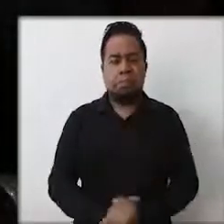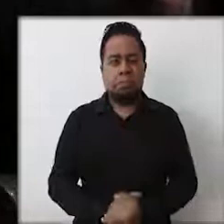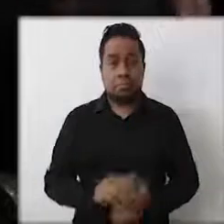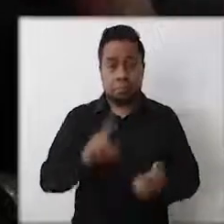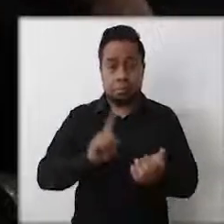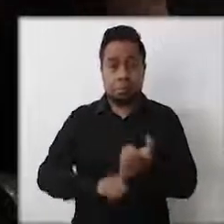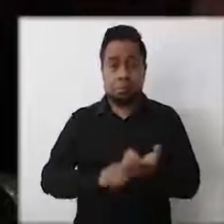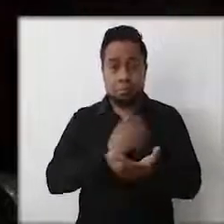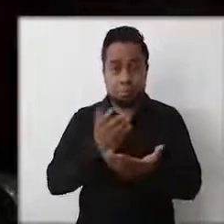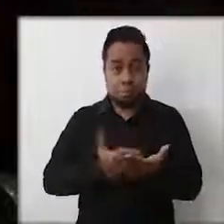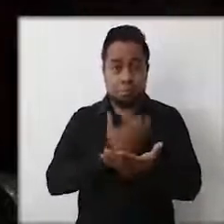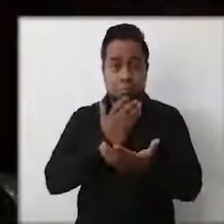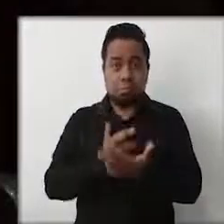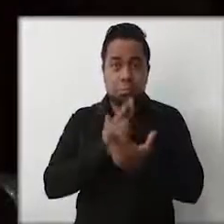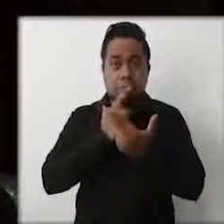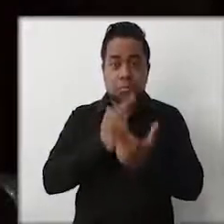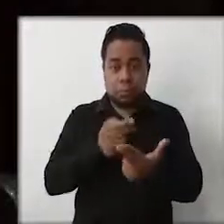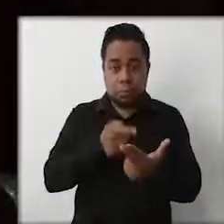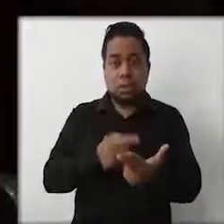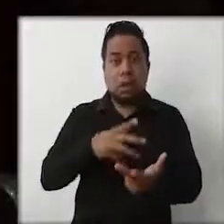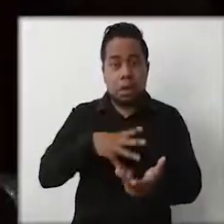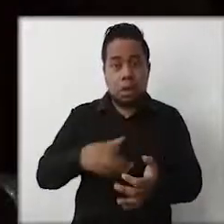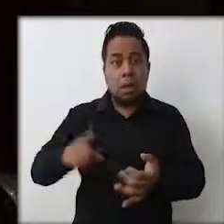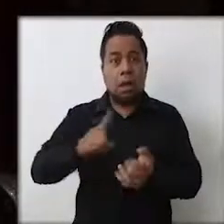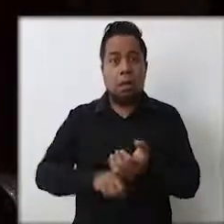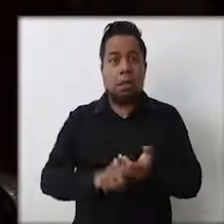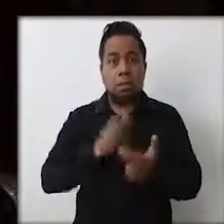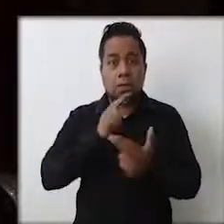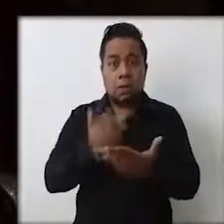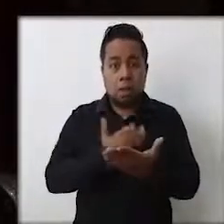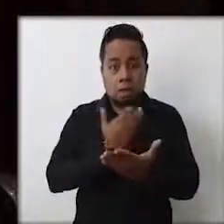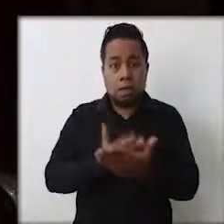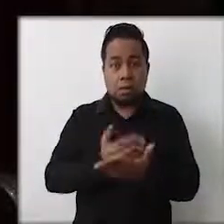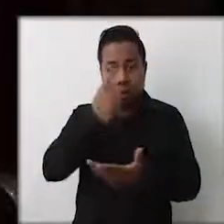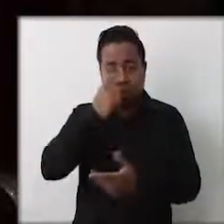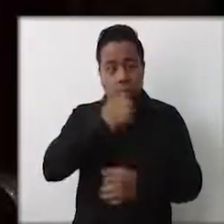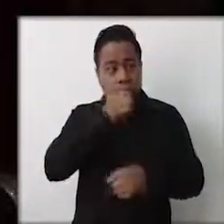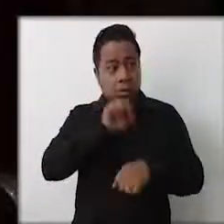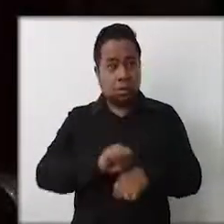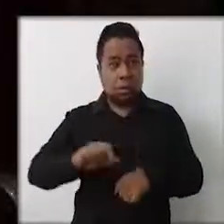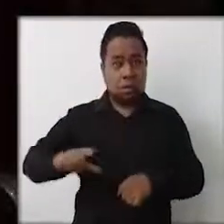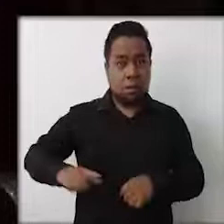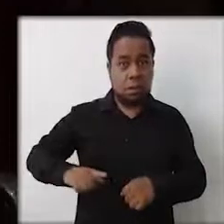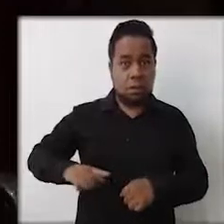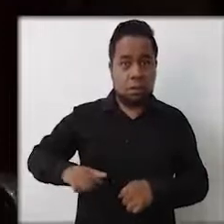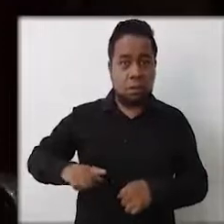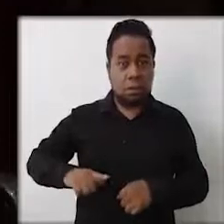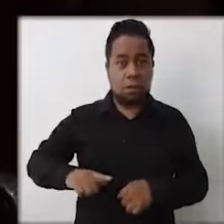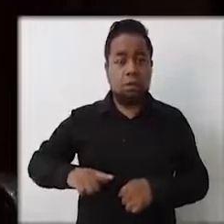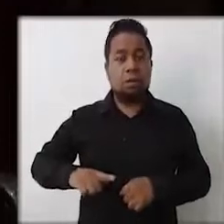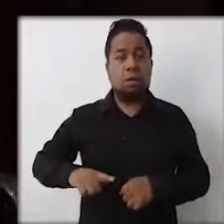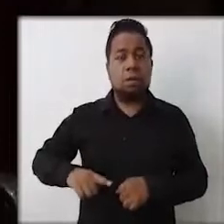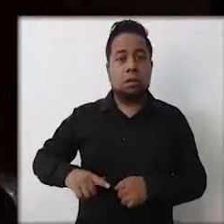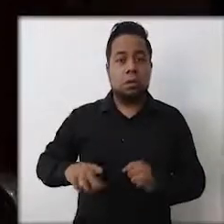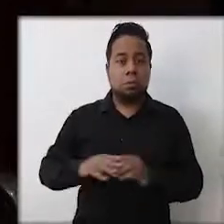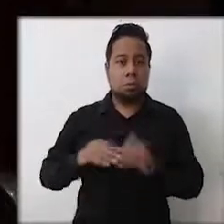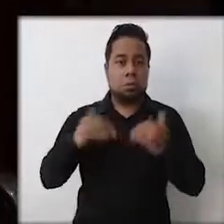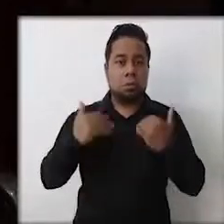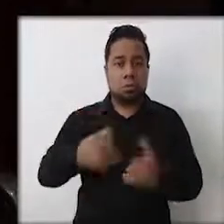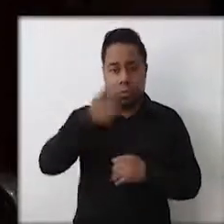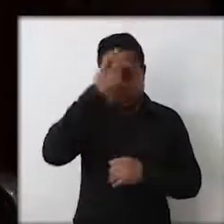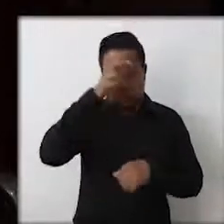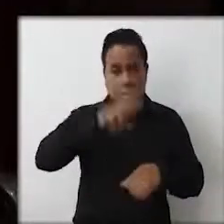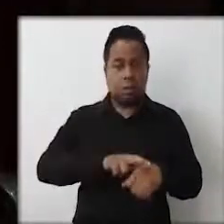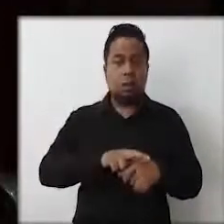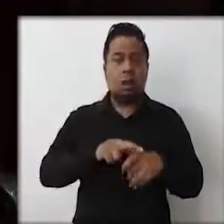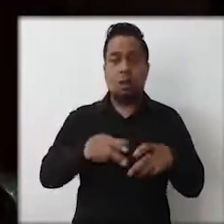y que eso es motivo de afluencia turística, digamos, si Oaxaca tiene un nombre a nivel